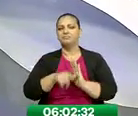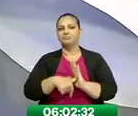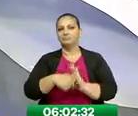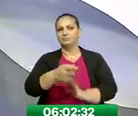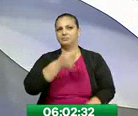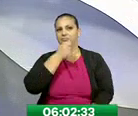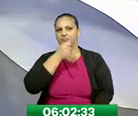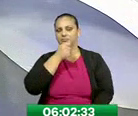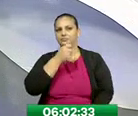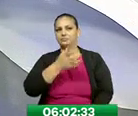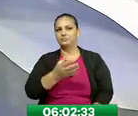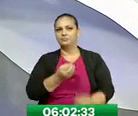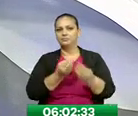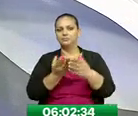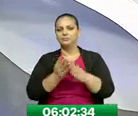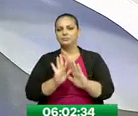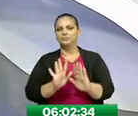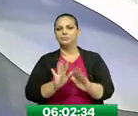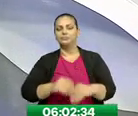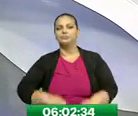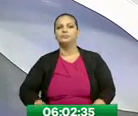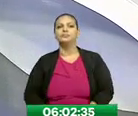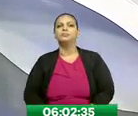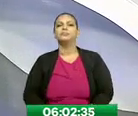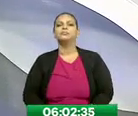escuchar, 6:02 de la mañana, vamos.